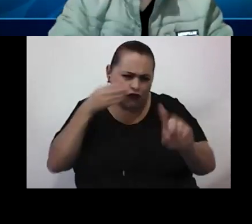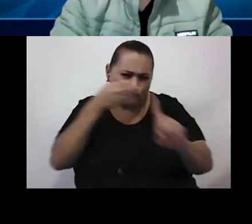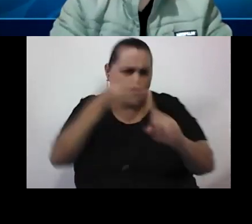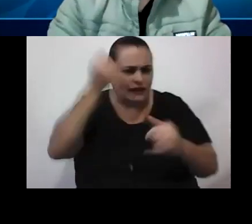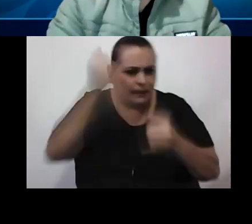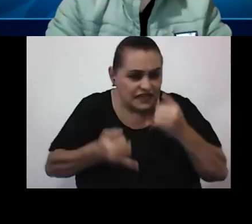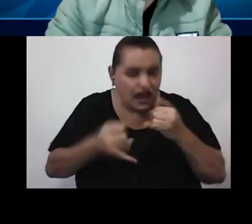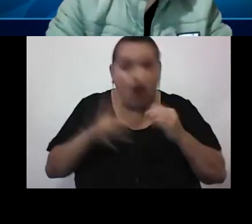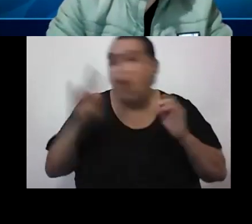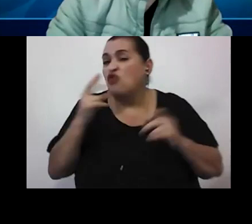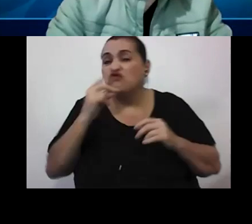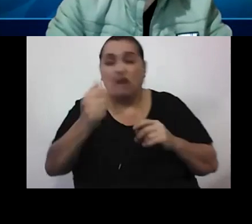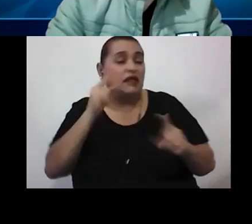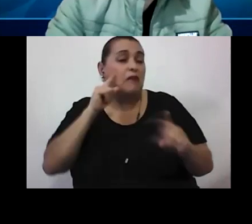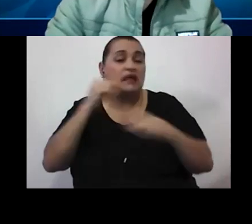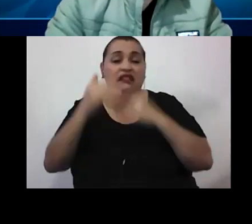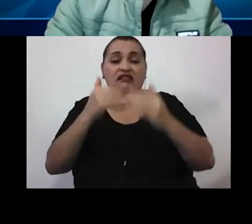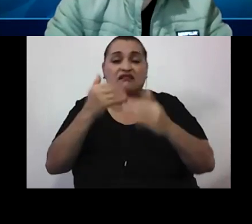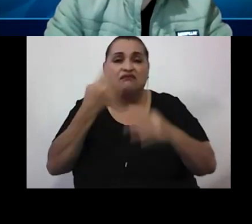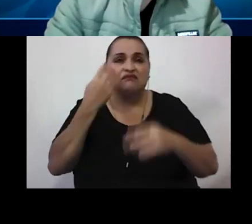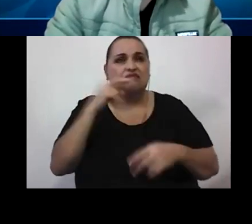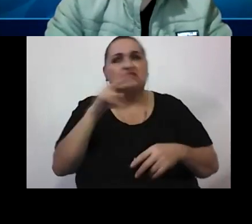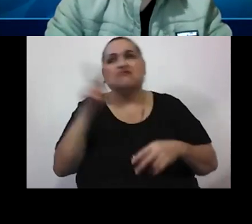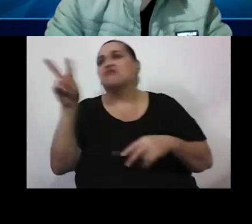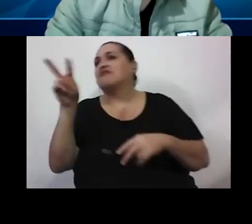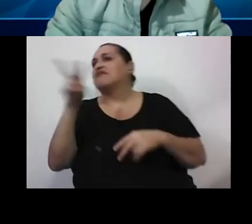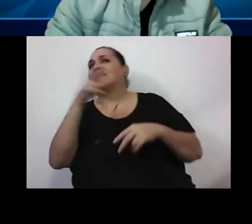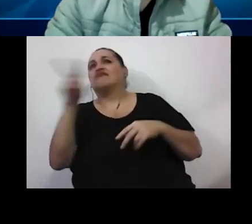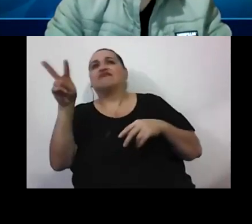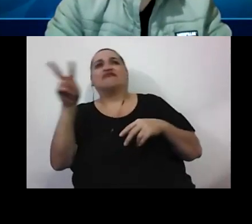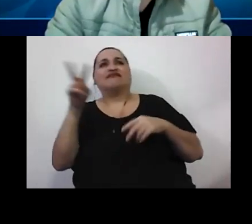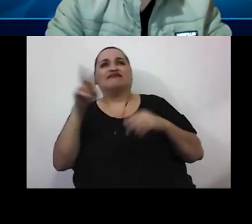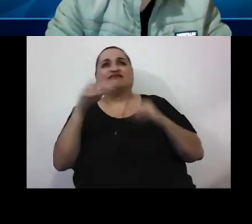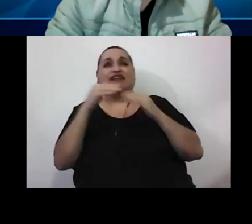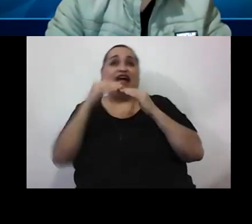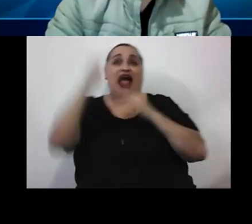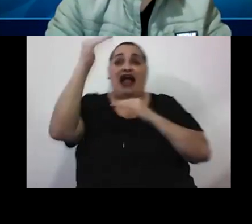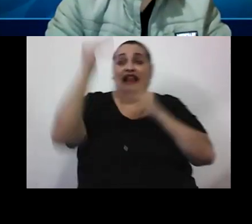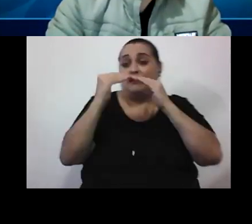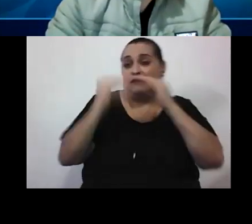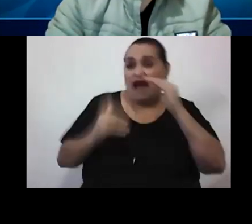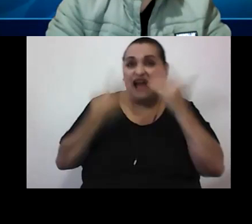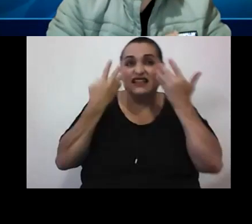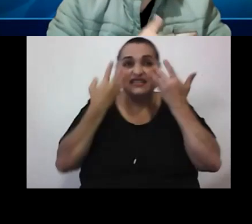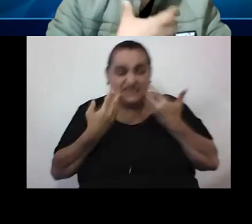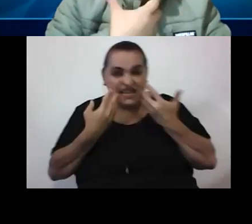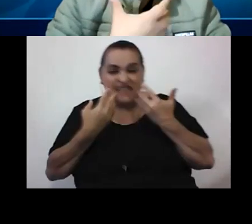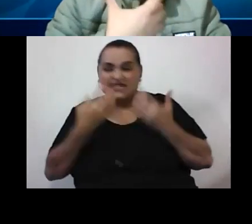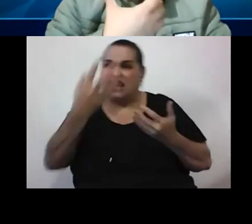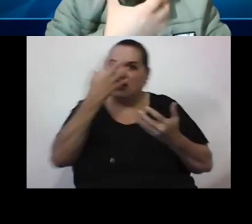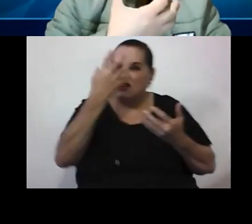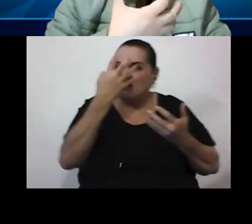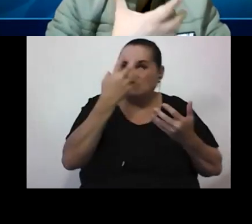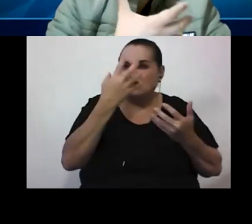o rápidamente deja actividades. Su intensidad es alta, muestra tristeza, rabia y felicidad intensa, es decir,